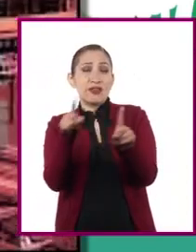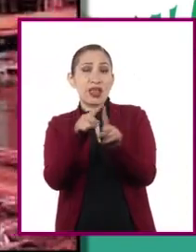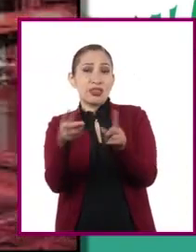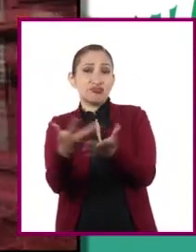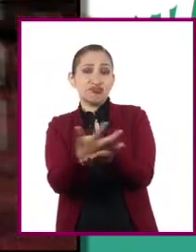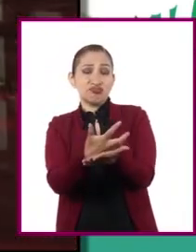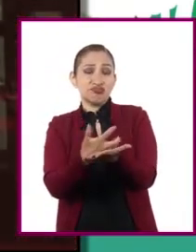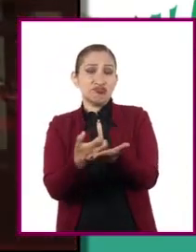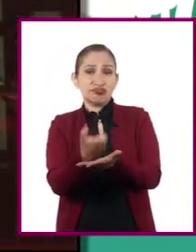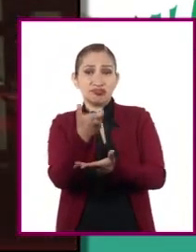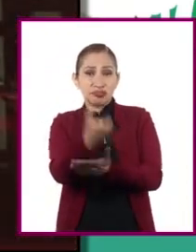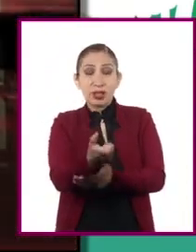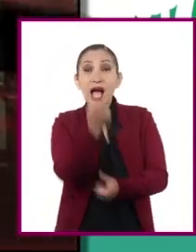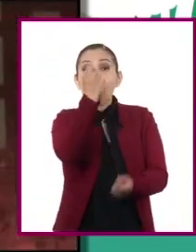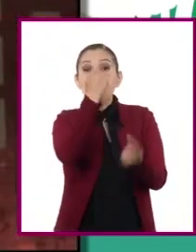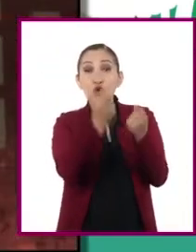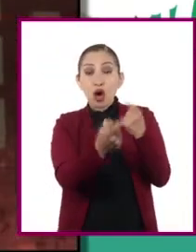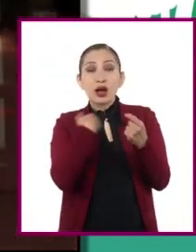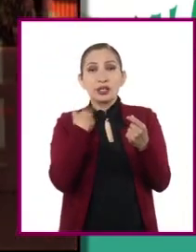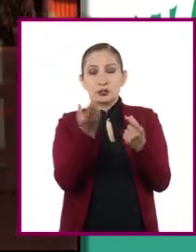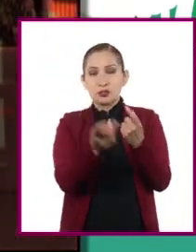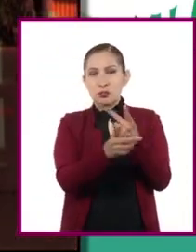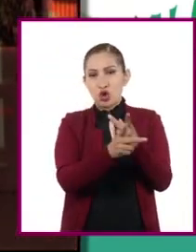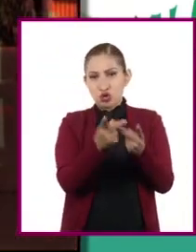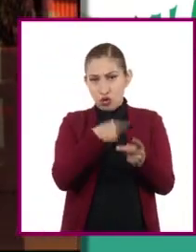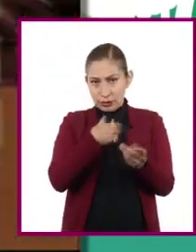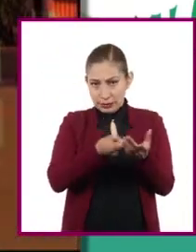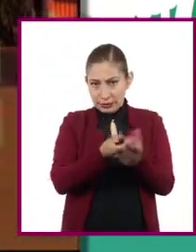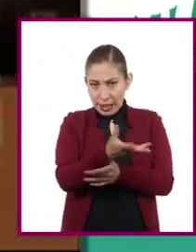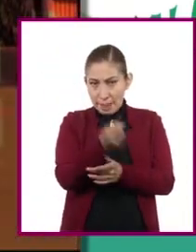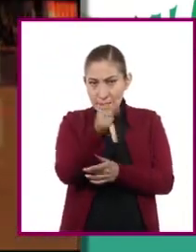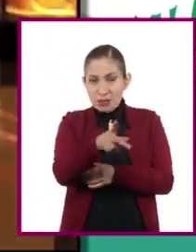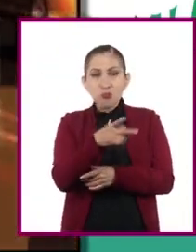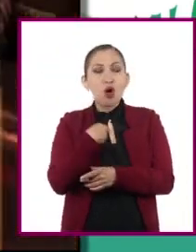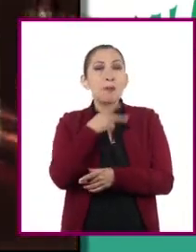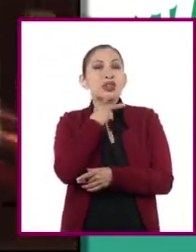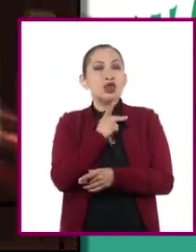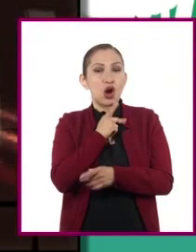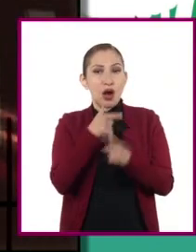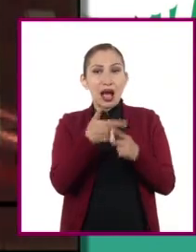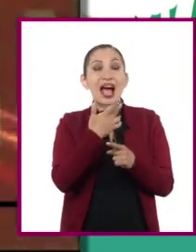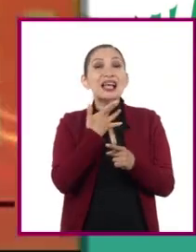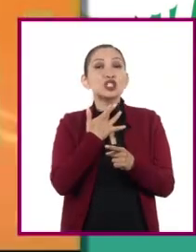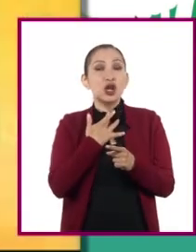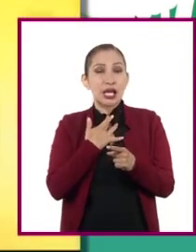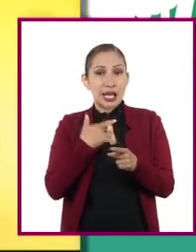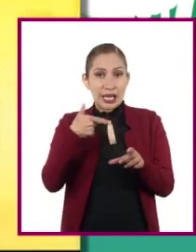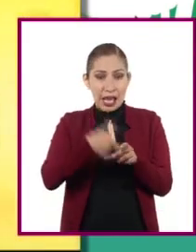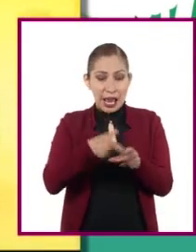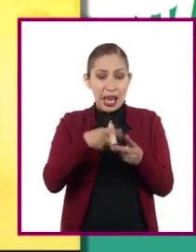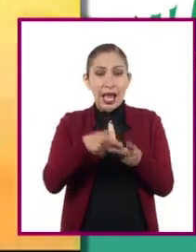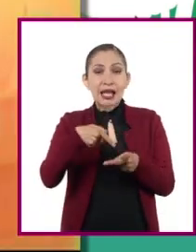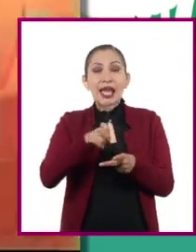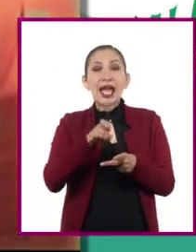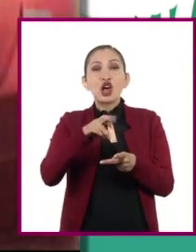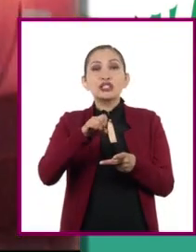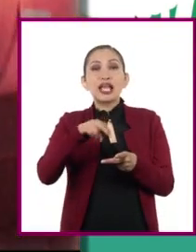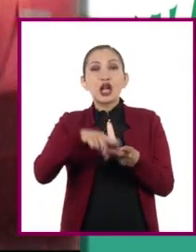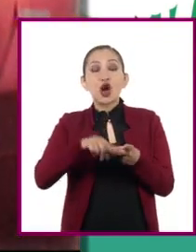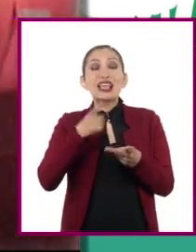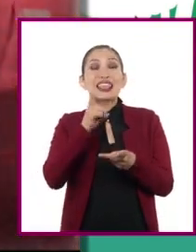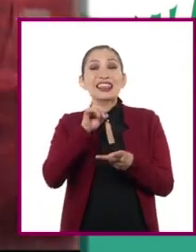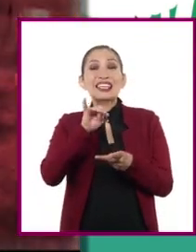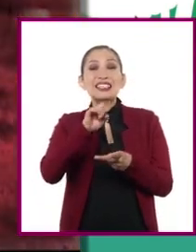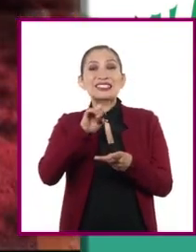grandes ganancias. Algunos de sus derivados que se usan como combustible son la gasolina, el queroseno y